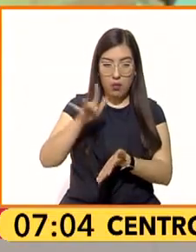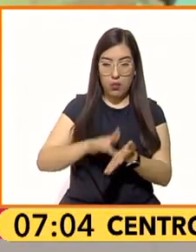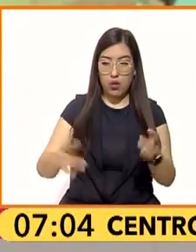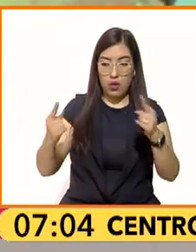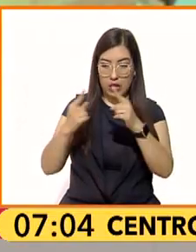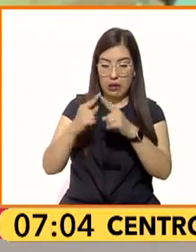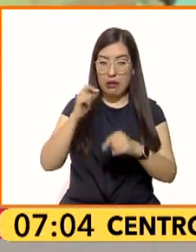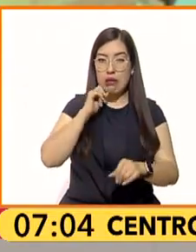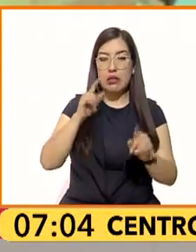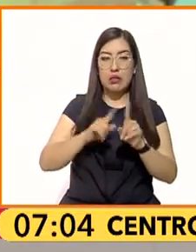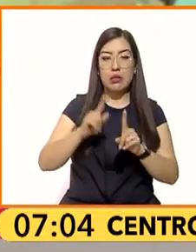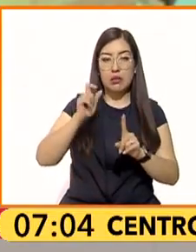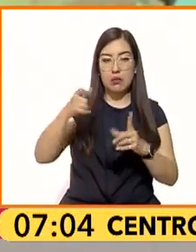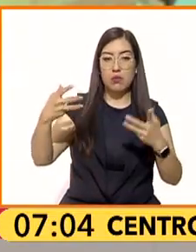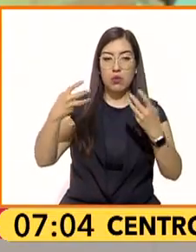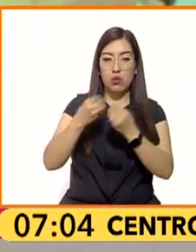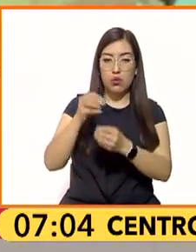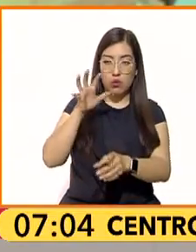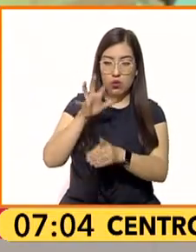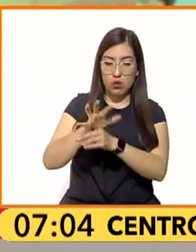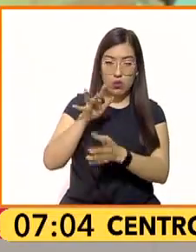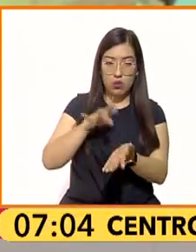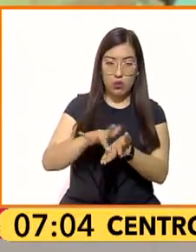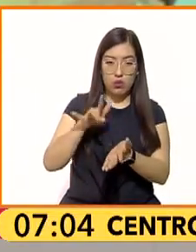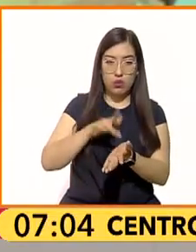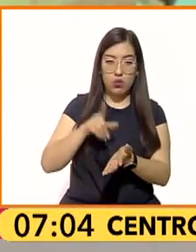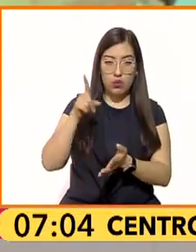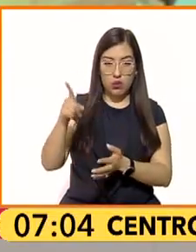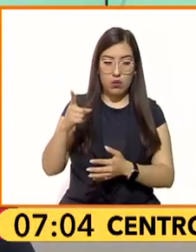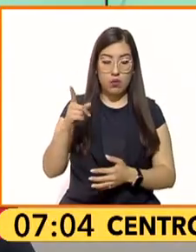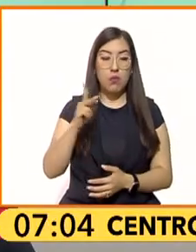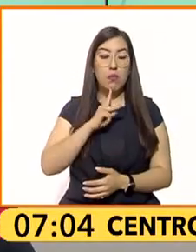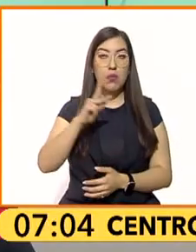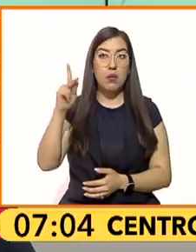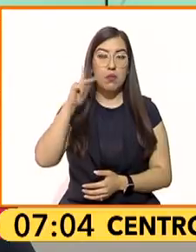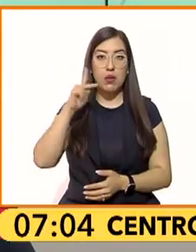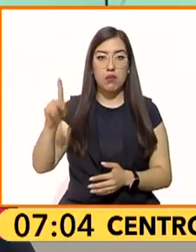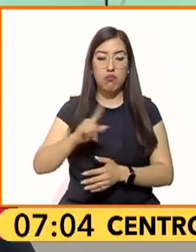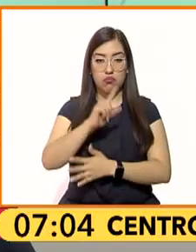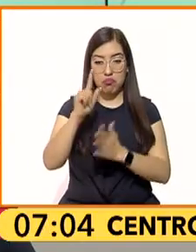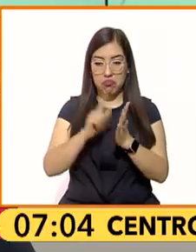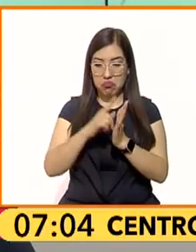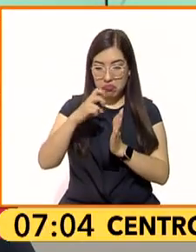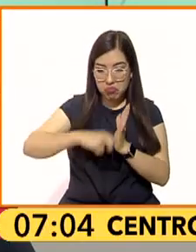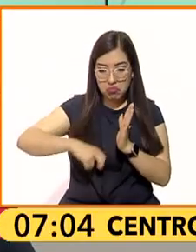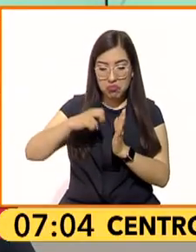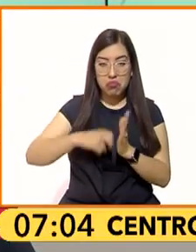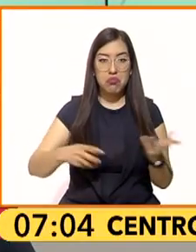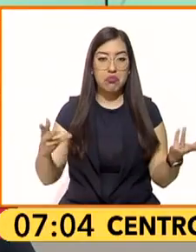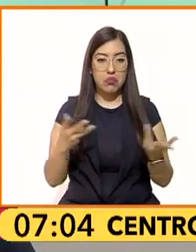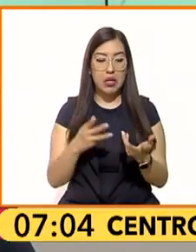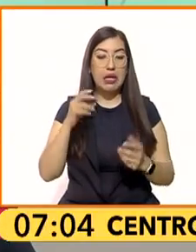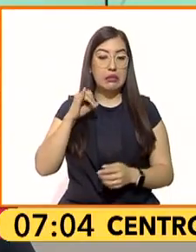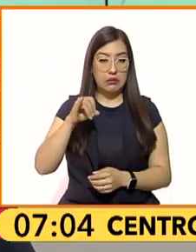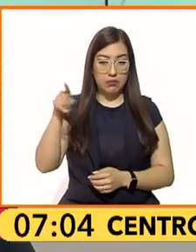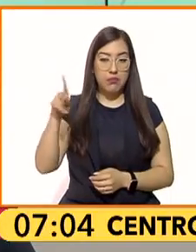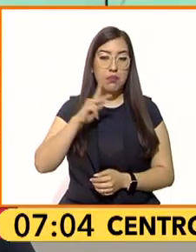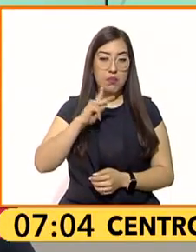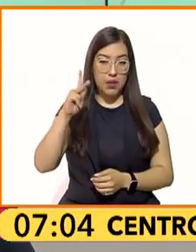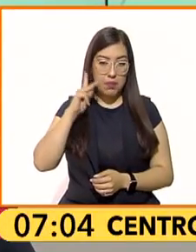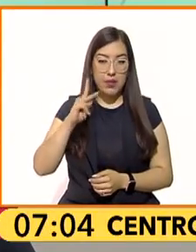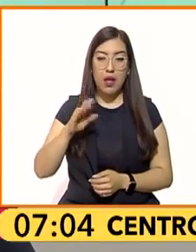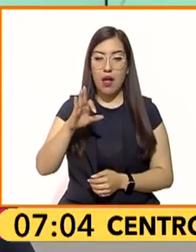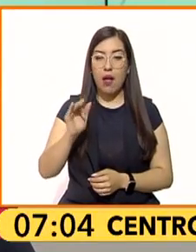sumándose a lo que el Papa Francisco pues está reformando? Pues sí, el Papa Francisco es un personaje